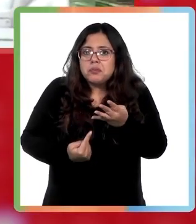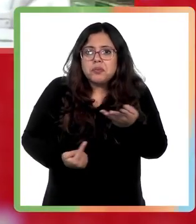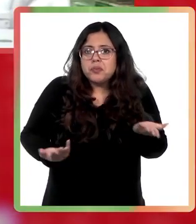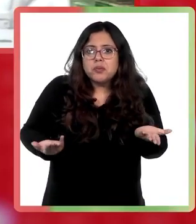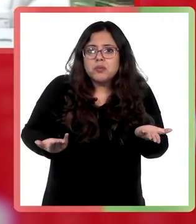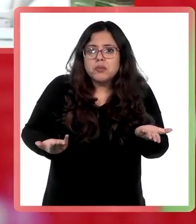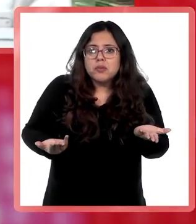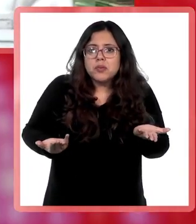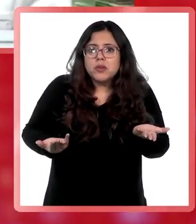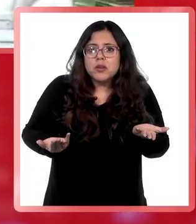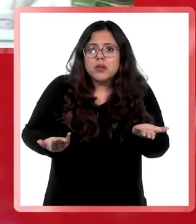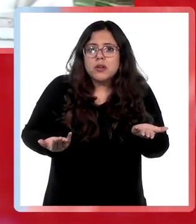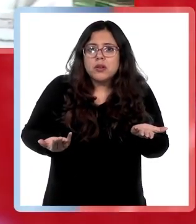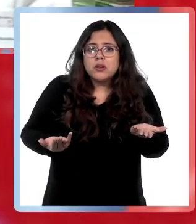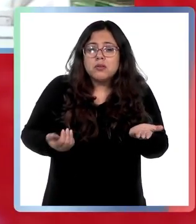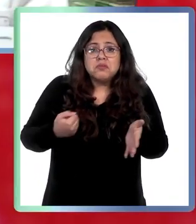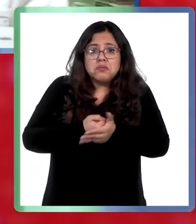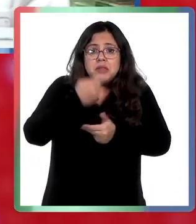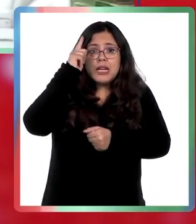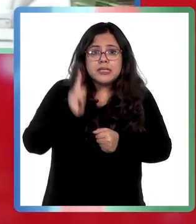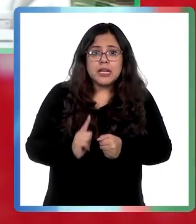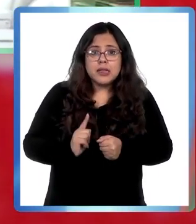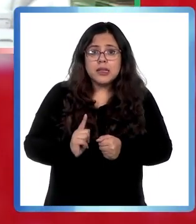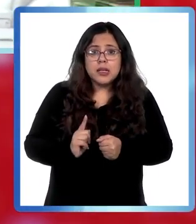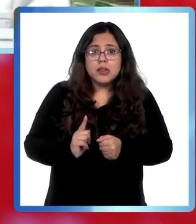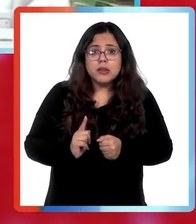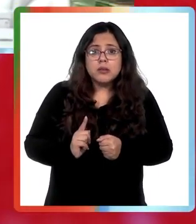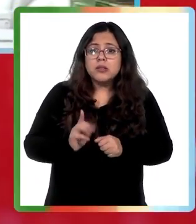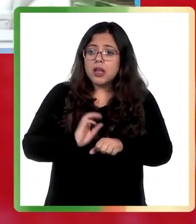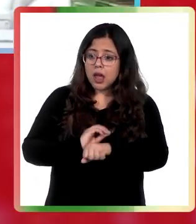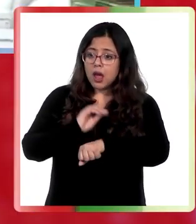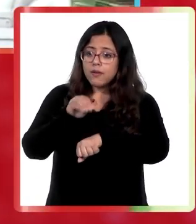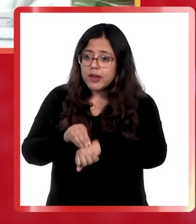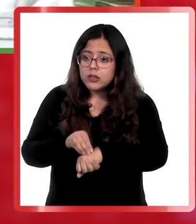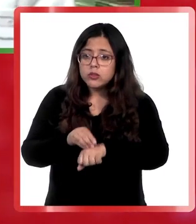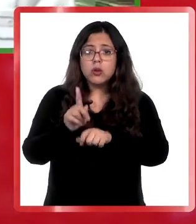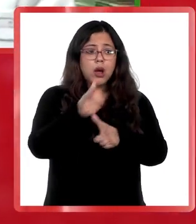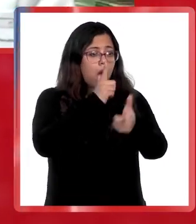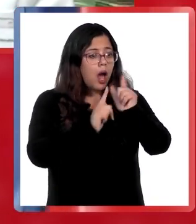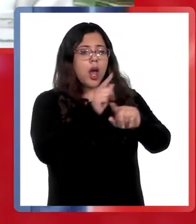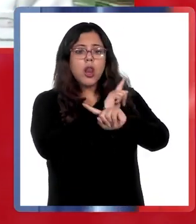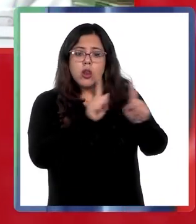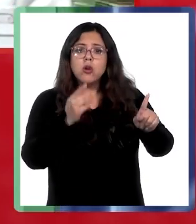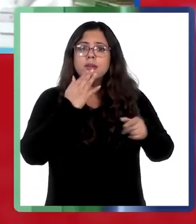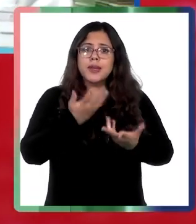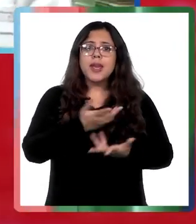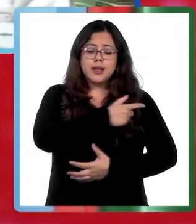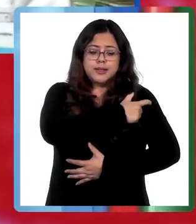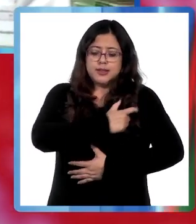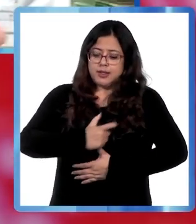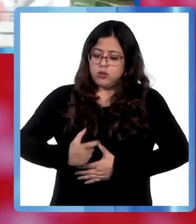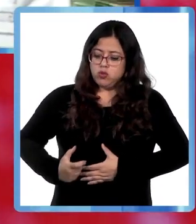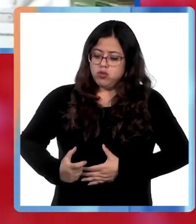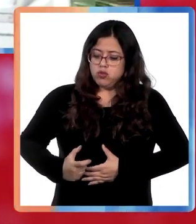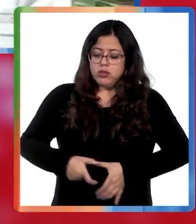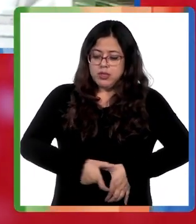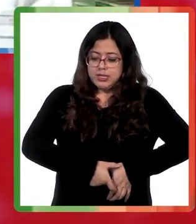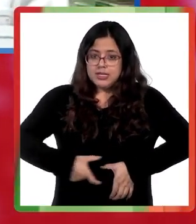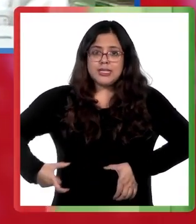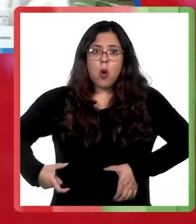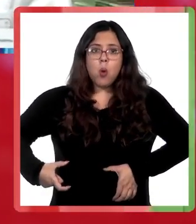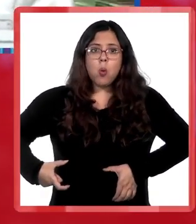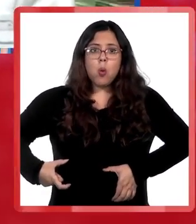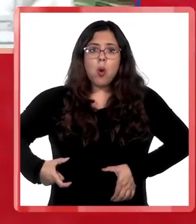más eficiente es ponerse el cinturón de seguridad y no tomar, ¿sí? Recién ahí